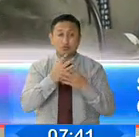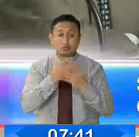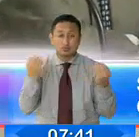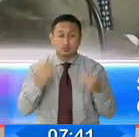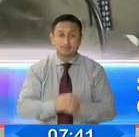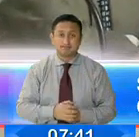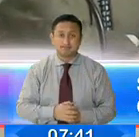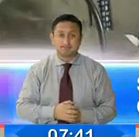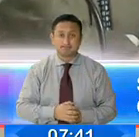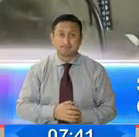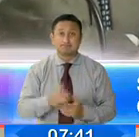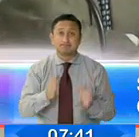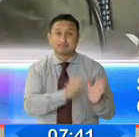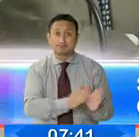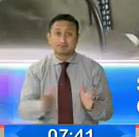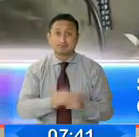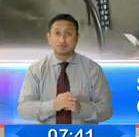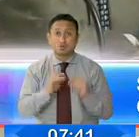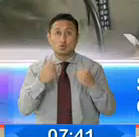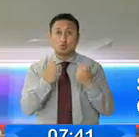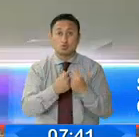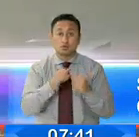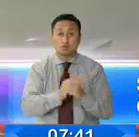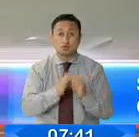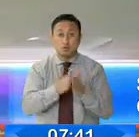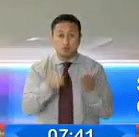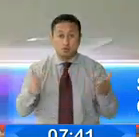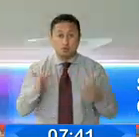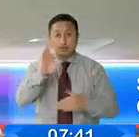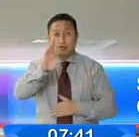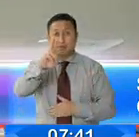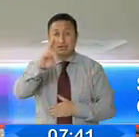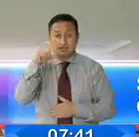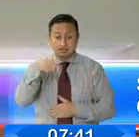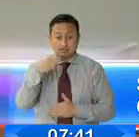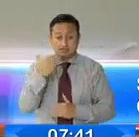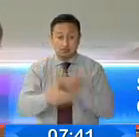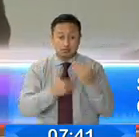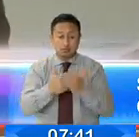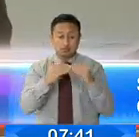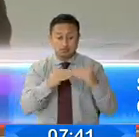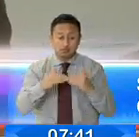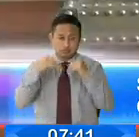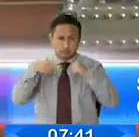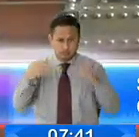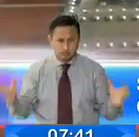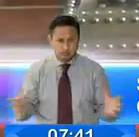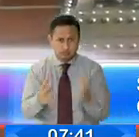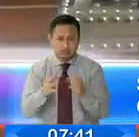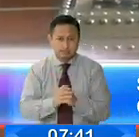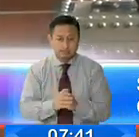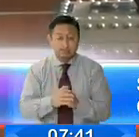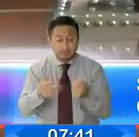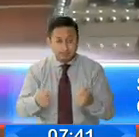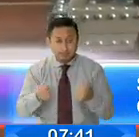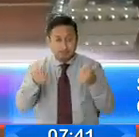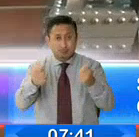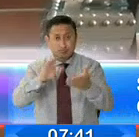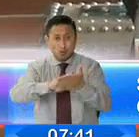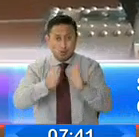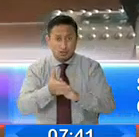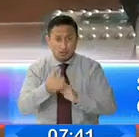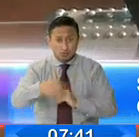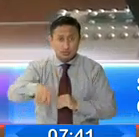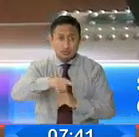debate presidencial, Grupo El Comercio y Televicentro, buscan promover el proceso democrático en el país, entregando herramientas a la comunidad para